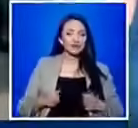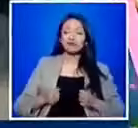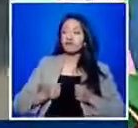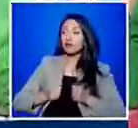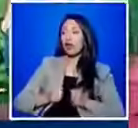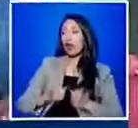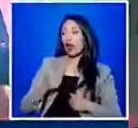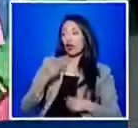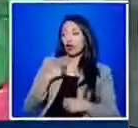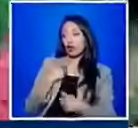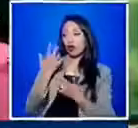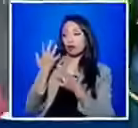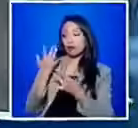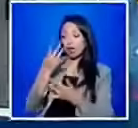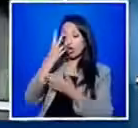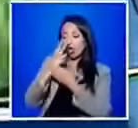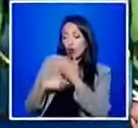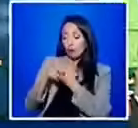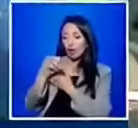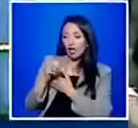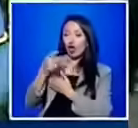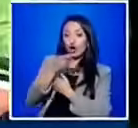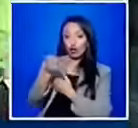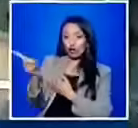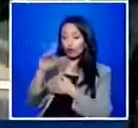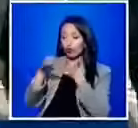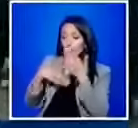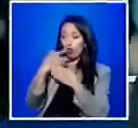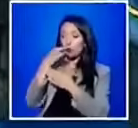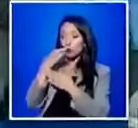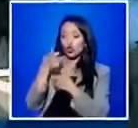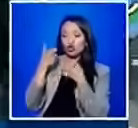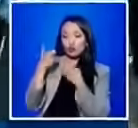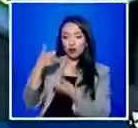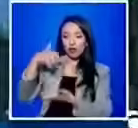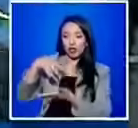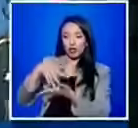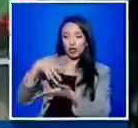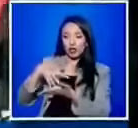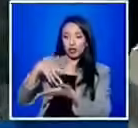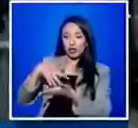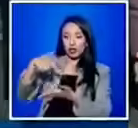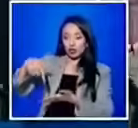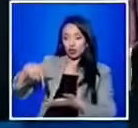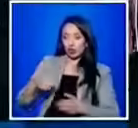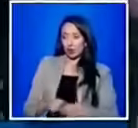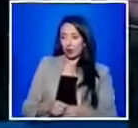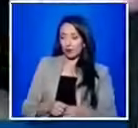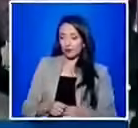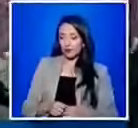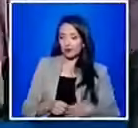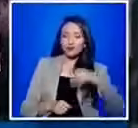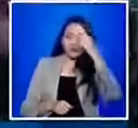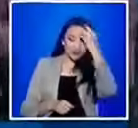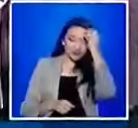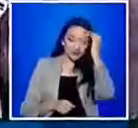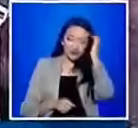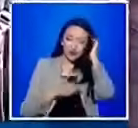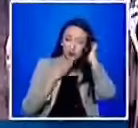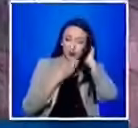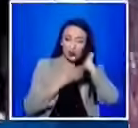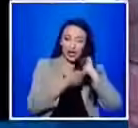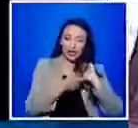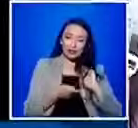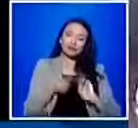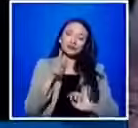Espero y aspiro que todo le vaya bien a todos los niños aquí en la unidad educativa Julio Enrique Moreno. Muchas gracias, los